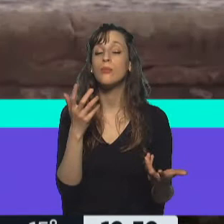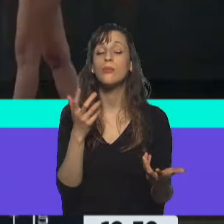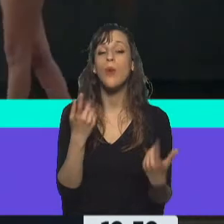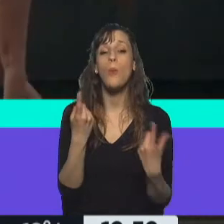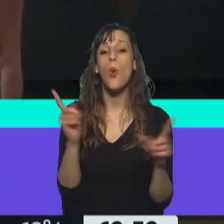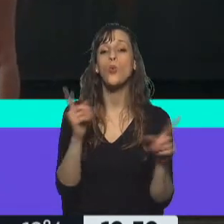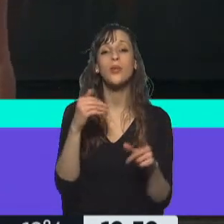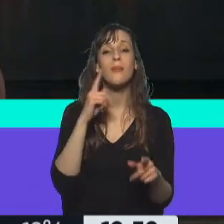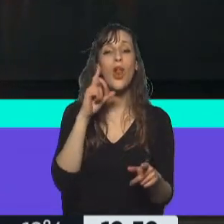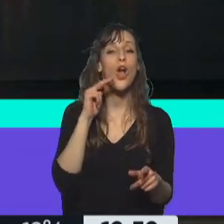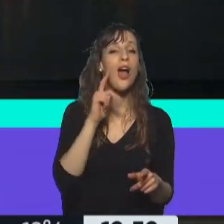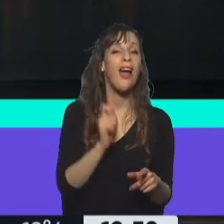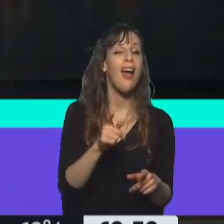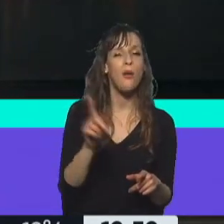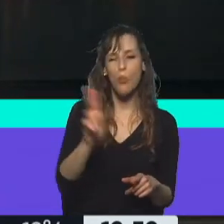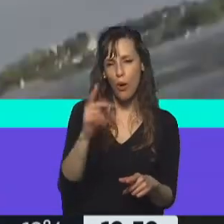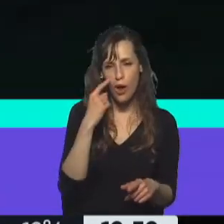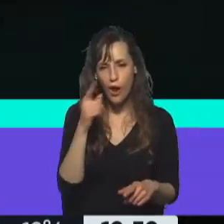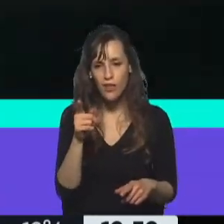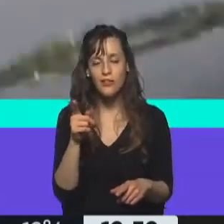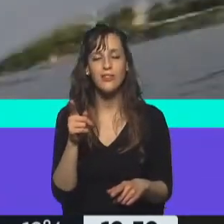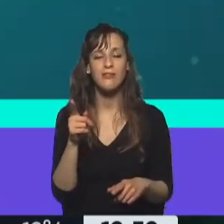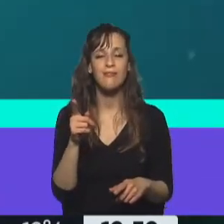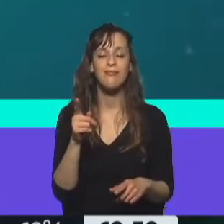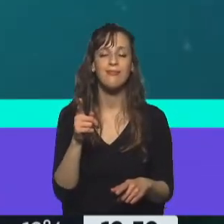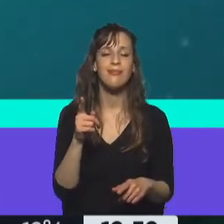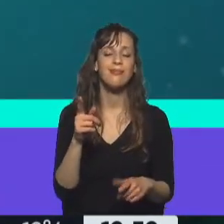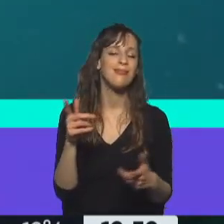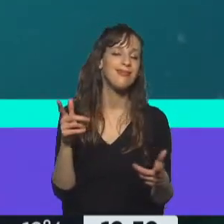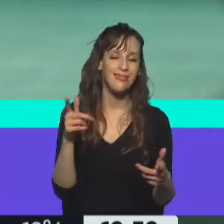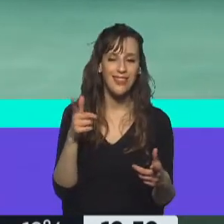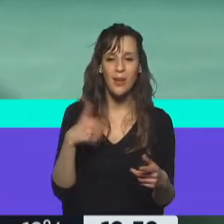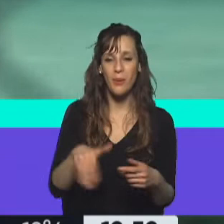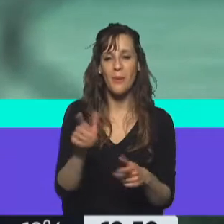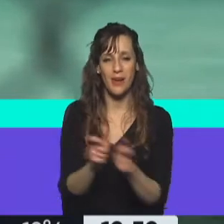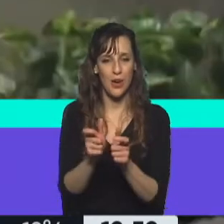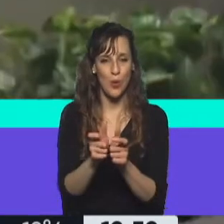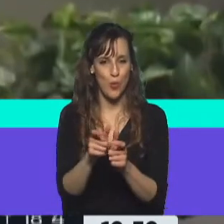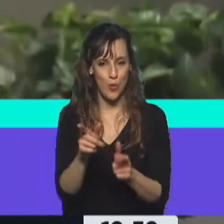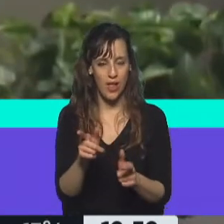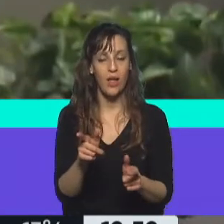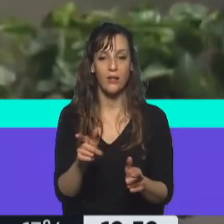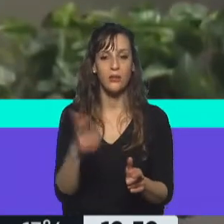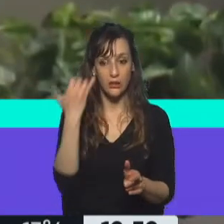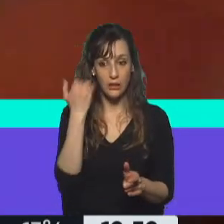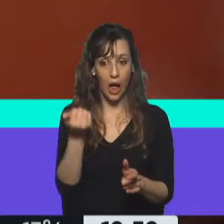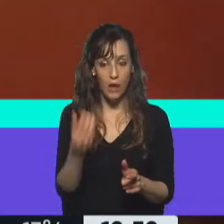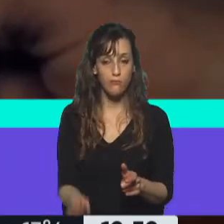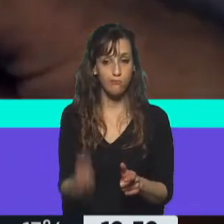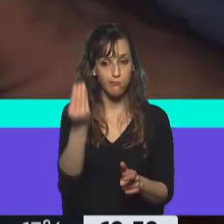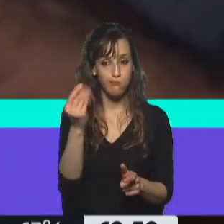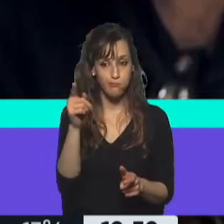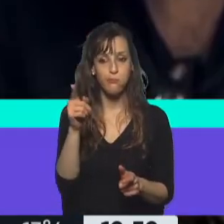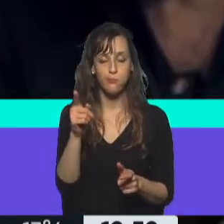Nidia Temporelli, sabe de lo que hablo. Esto es la película Amar Amando, que va a estar presentándose, que ya está colgada allí en la plataforma de